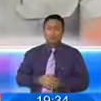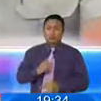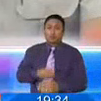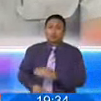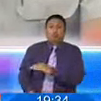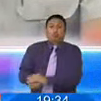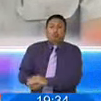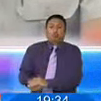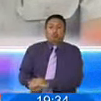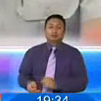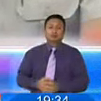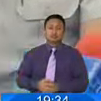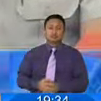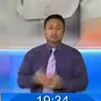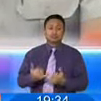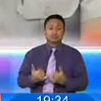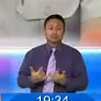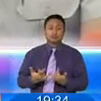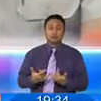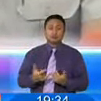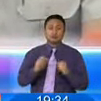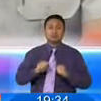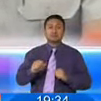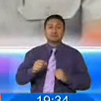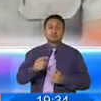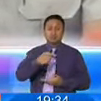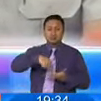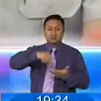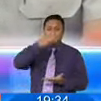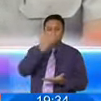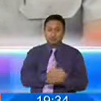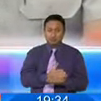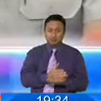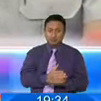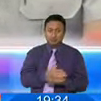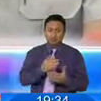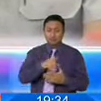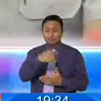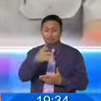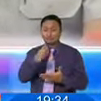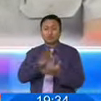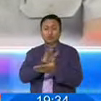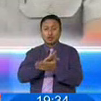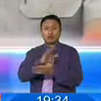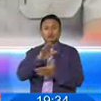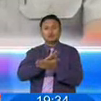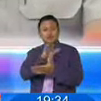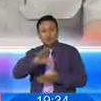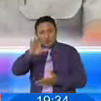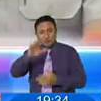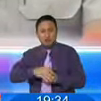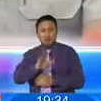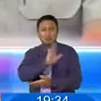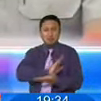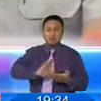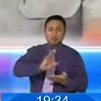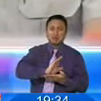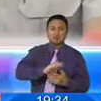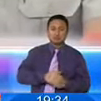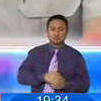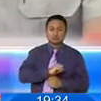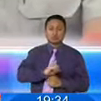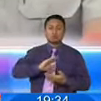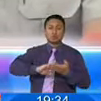evitado? El expendio de estas sustancias que lleguen hasta los colegios, escuelas, barrios y